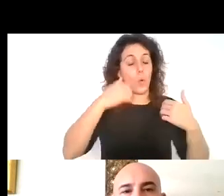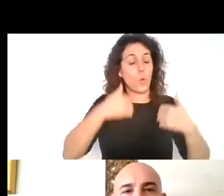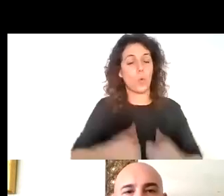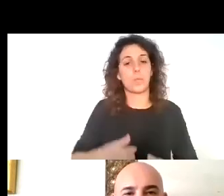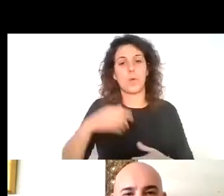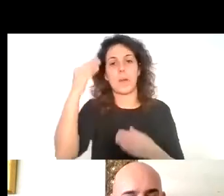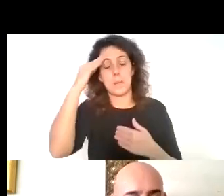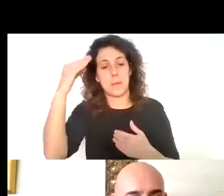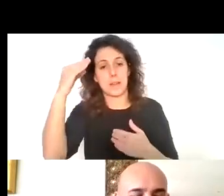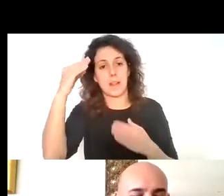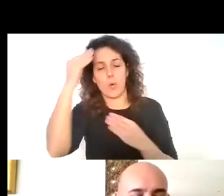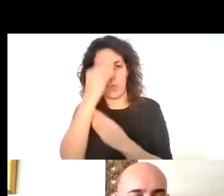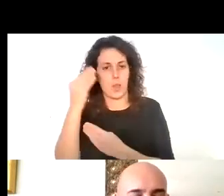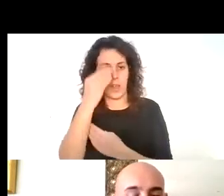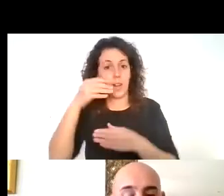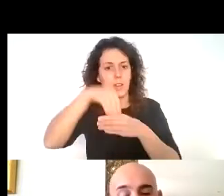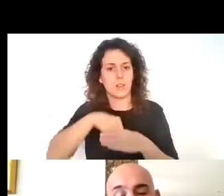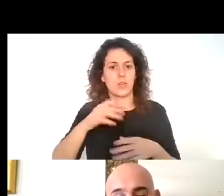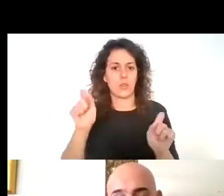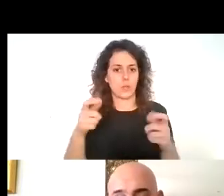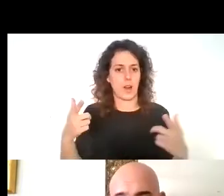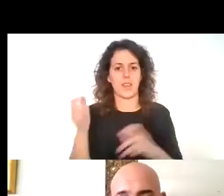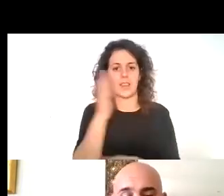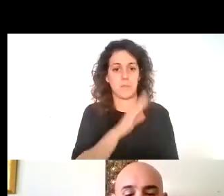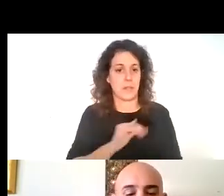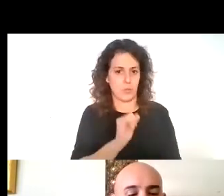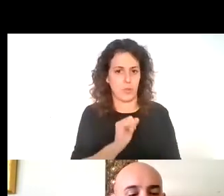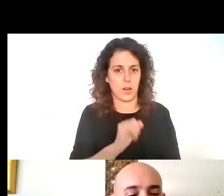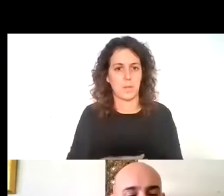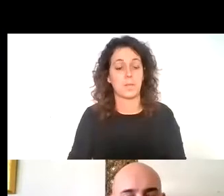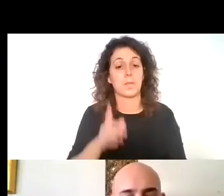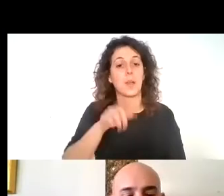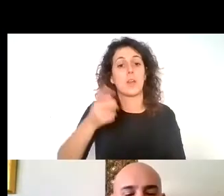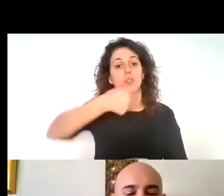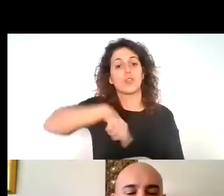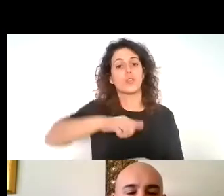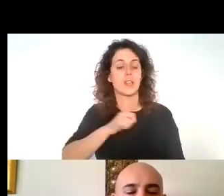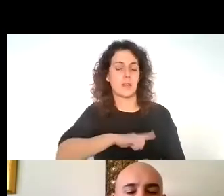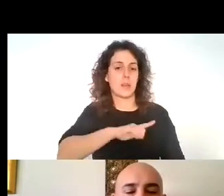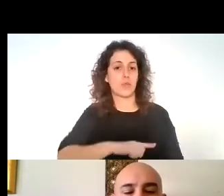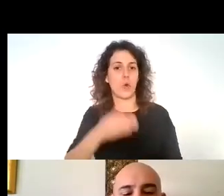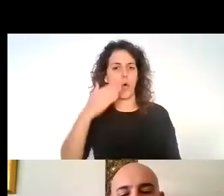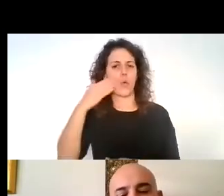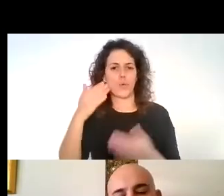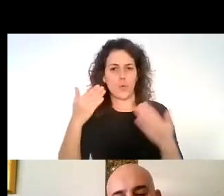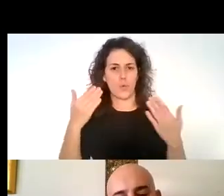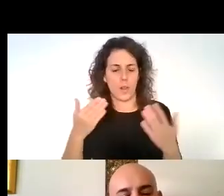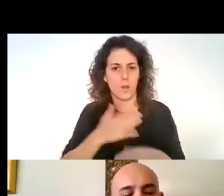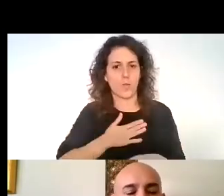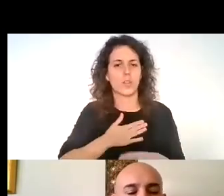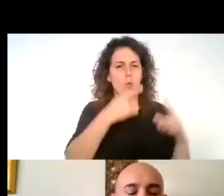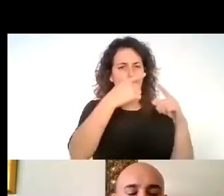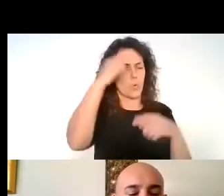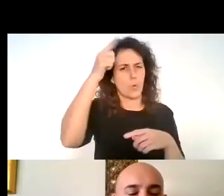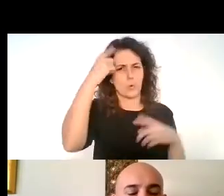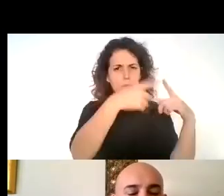naturaleza espectacular. Otra de nuestras particularidades, y de las que nos sentimos muy orgullosos, es de nuestra multiculturalidad. Y la